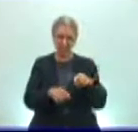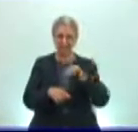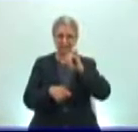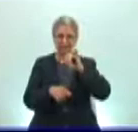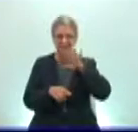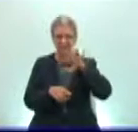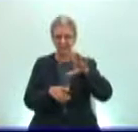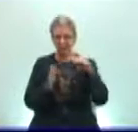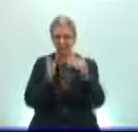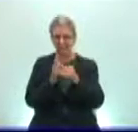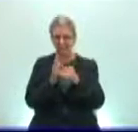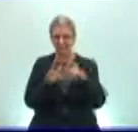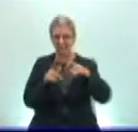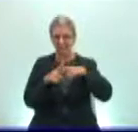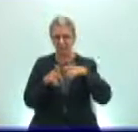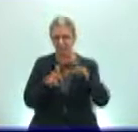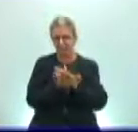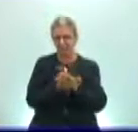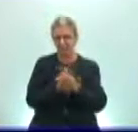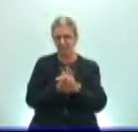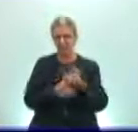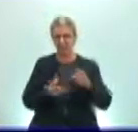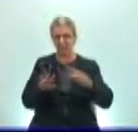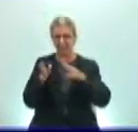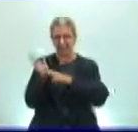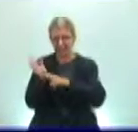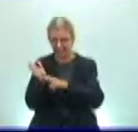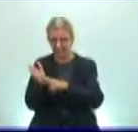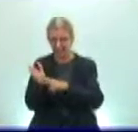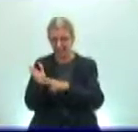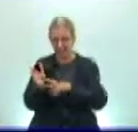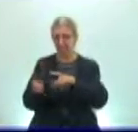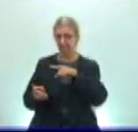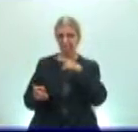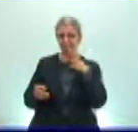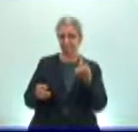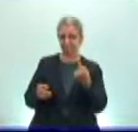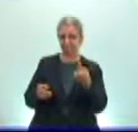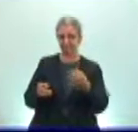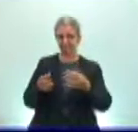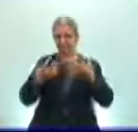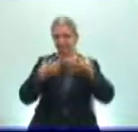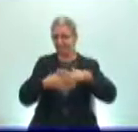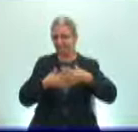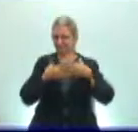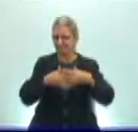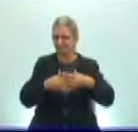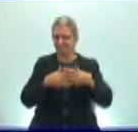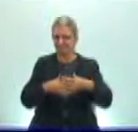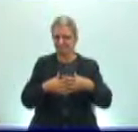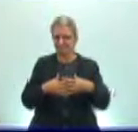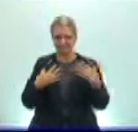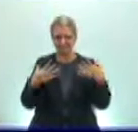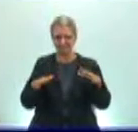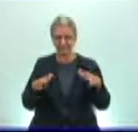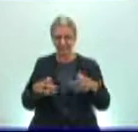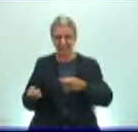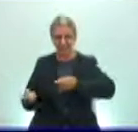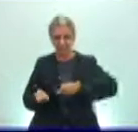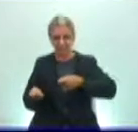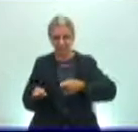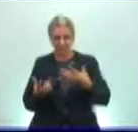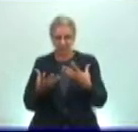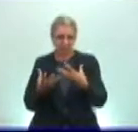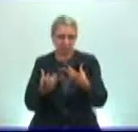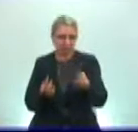empresas industriales, la agricultura sufrió grandes pérdidas, la situación de la vivienda y la alimentación